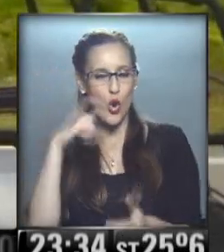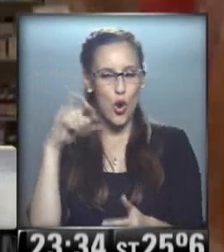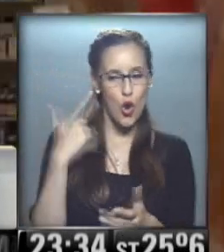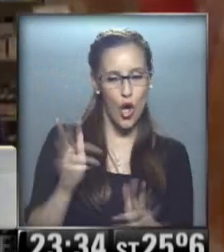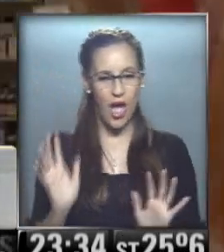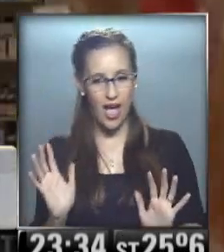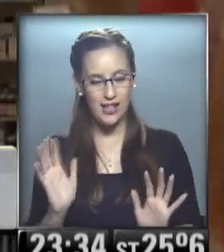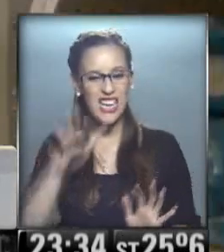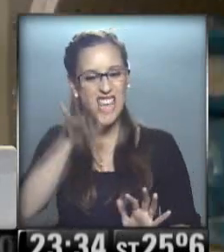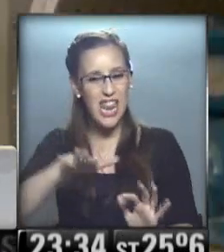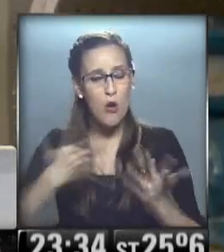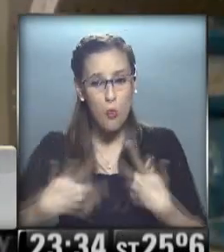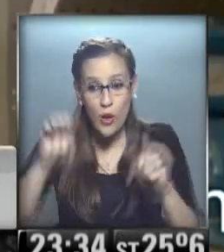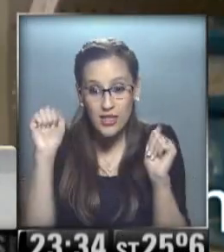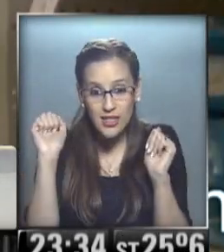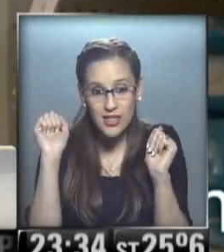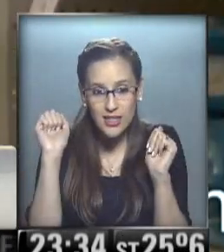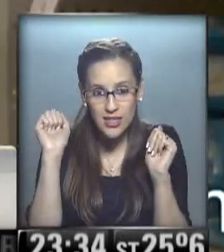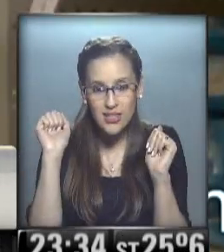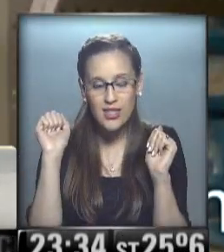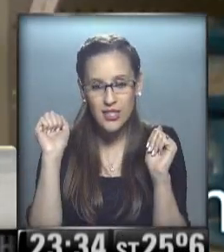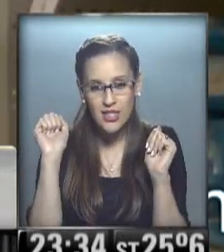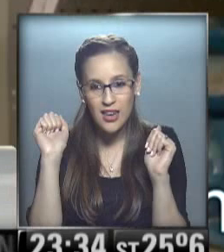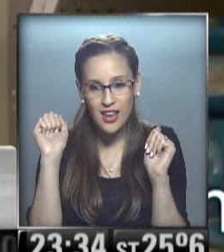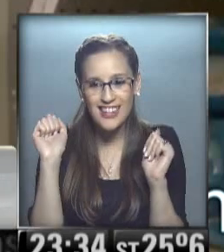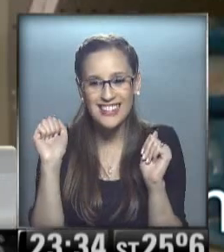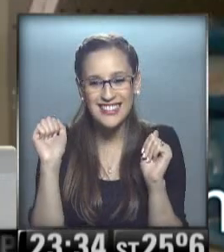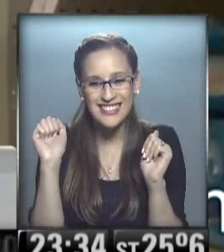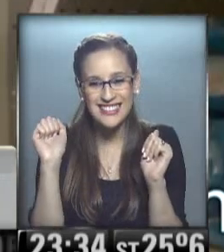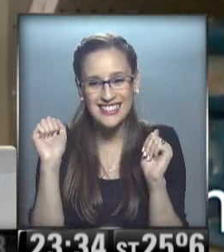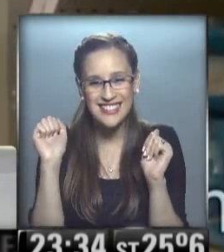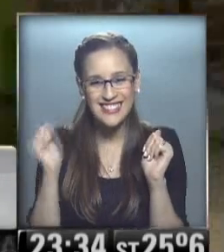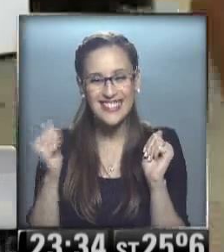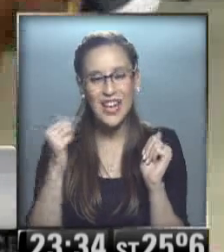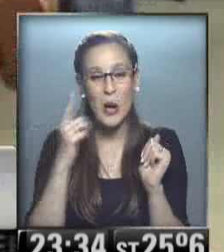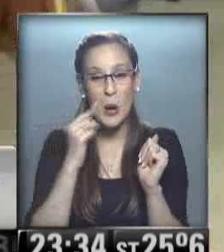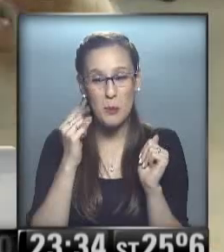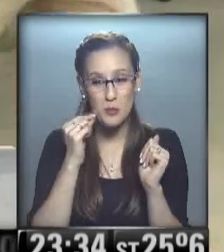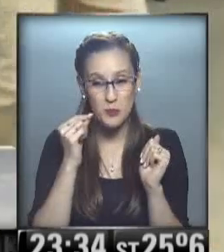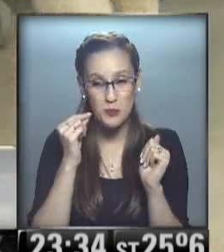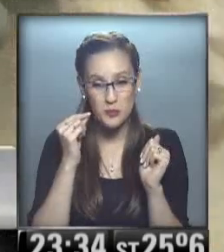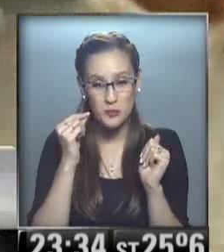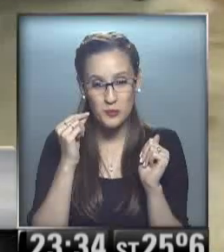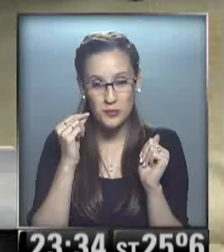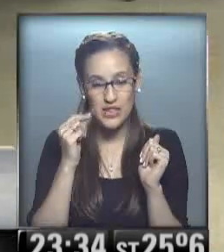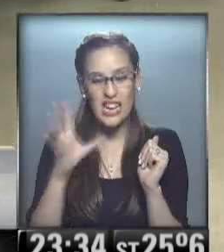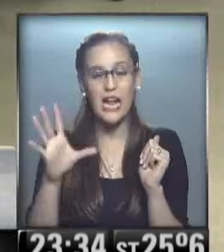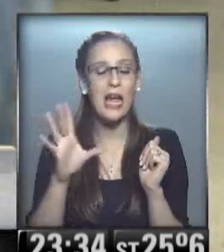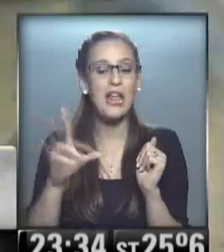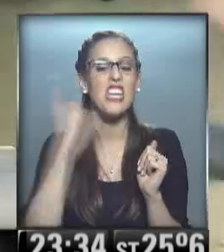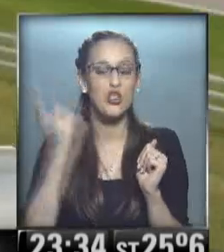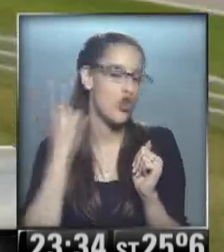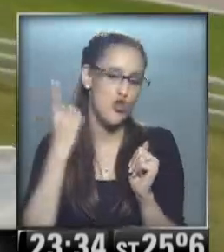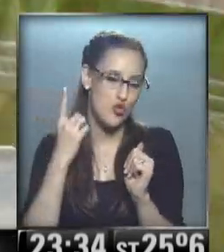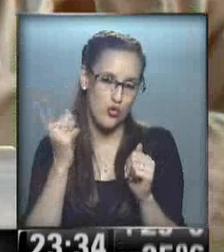chiquito que encontraron, que es un hallazgo, Jackson Nicol, y por supuesto está Johnny Knoxville, Spike Jonze, la historia dirigida por Jeff Tremaine, una